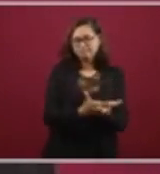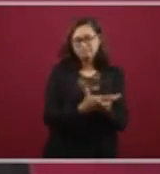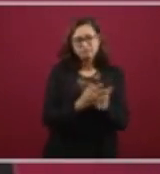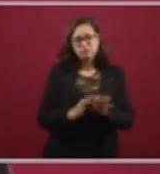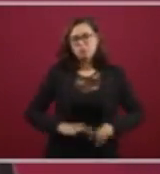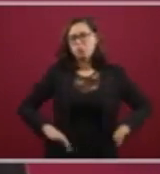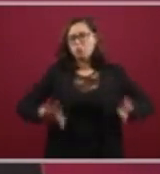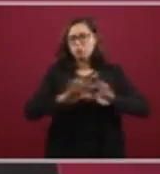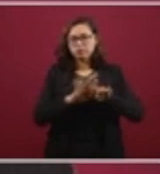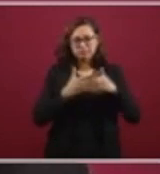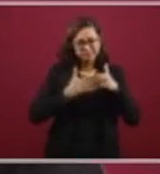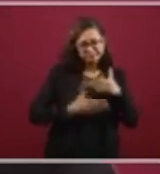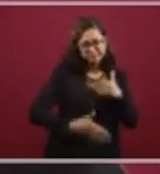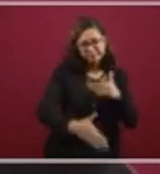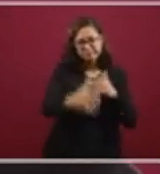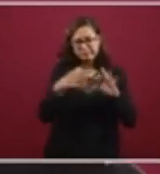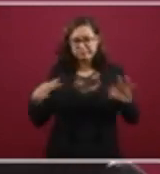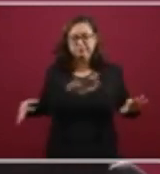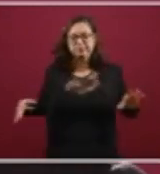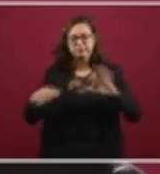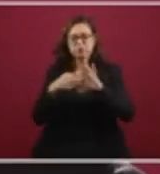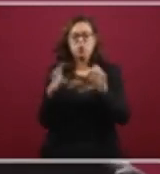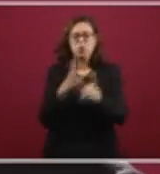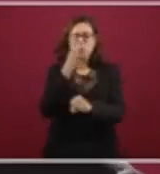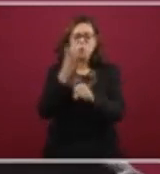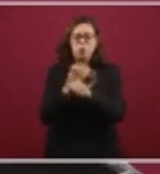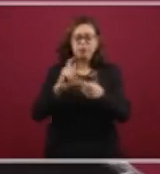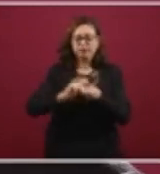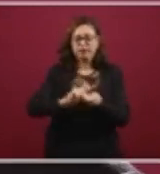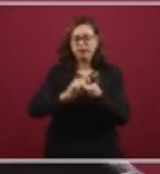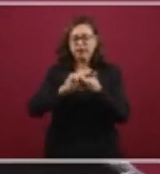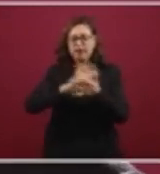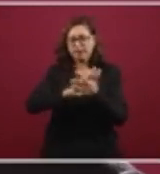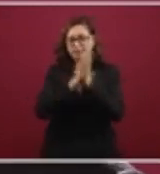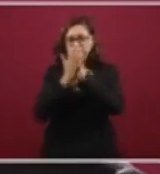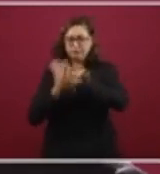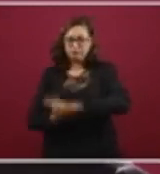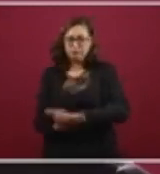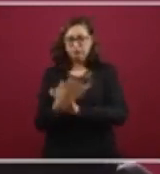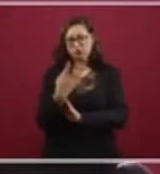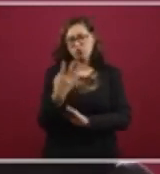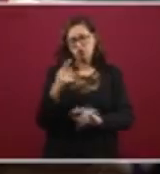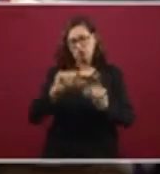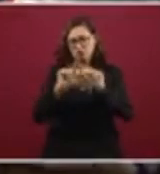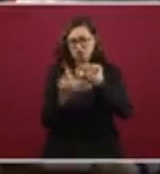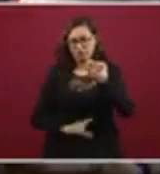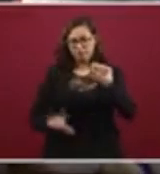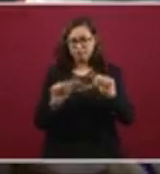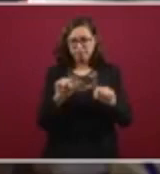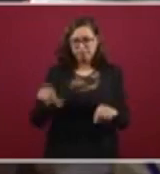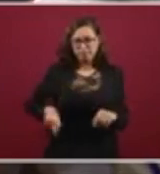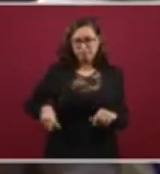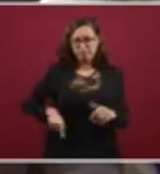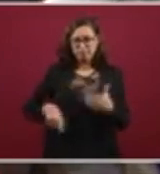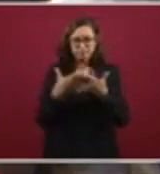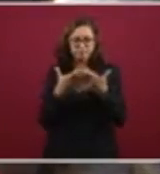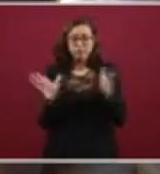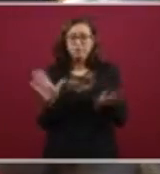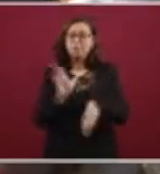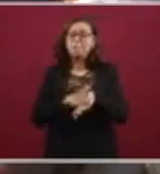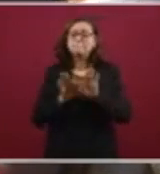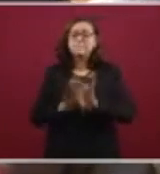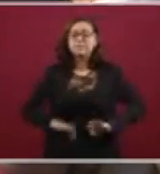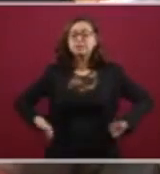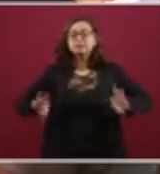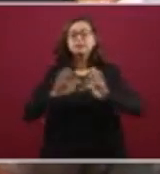haciendo, la cuarta transformación de la vida pública de México. Lo que nos importa más